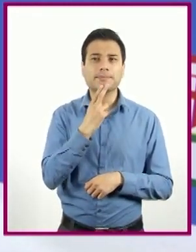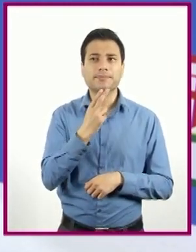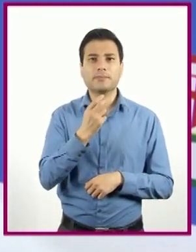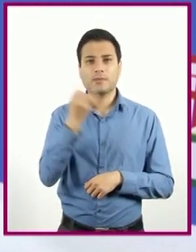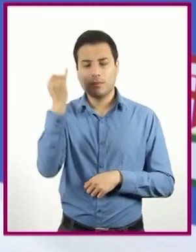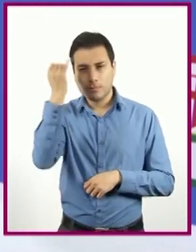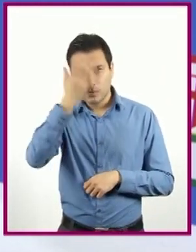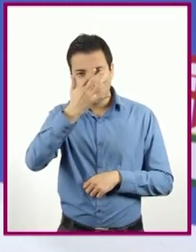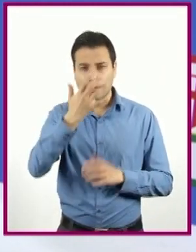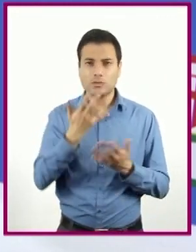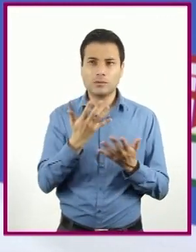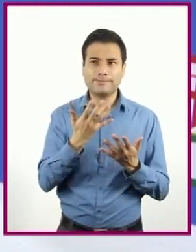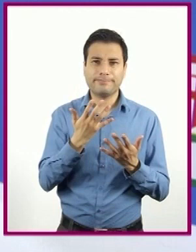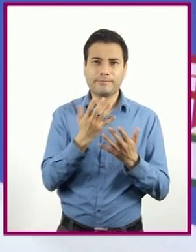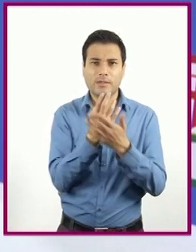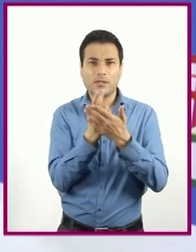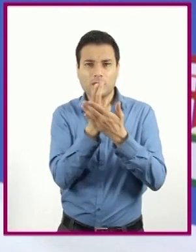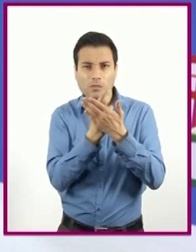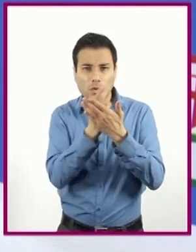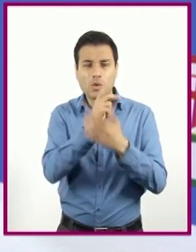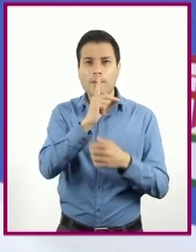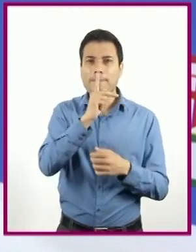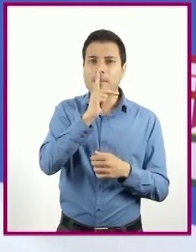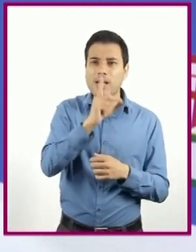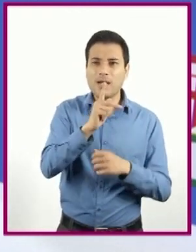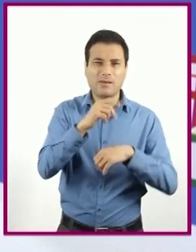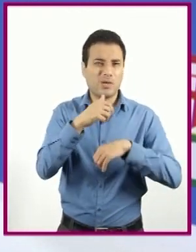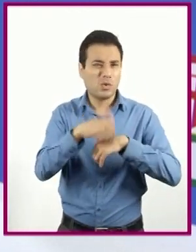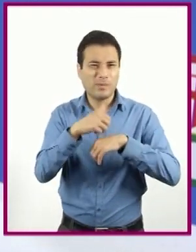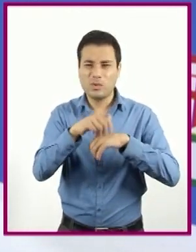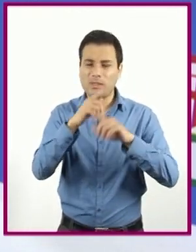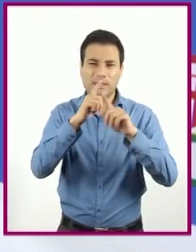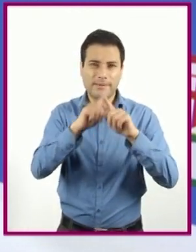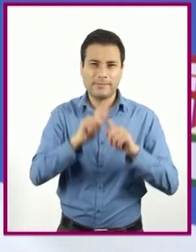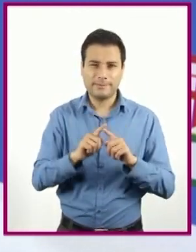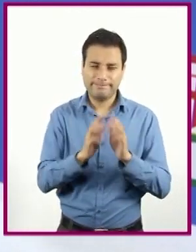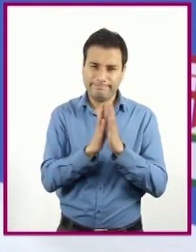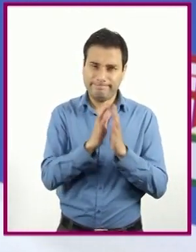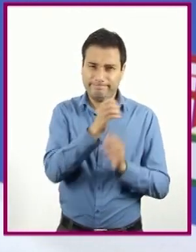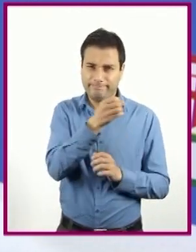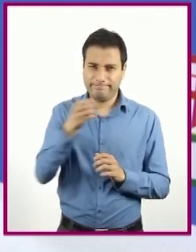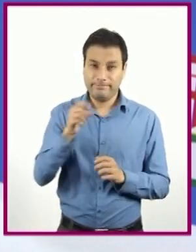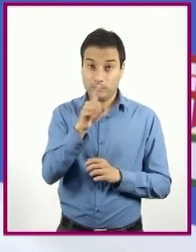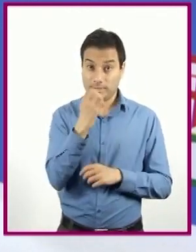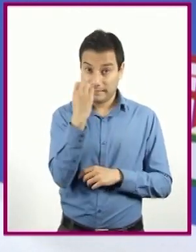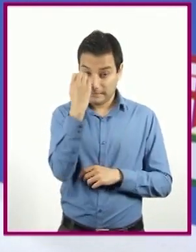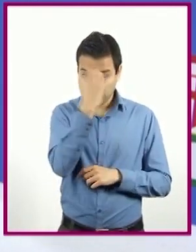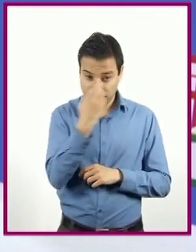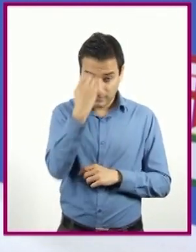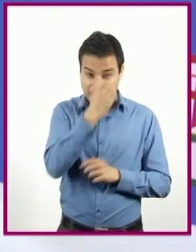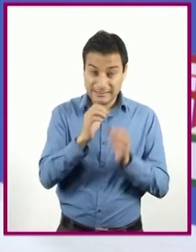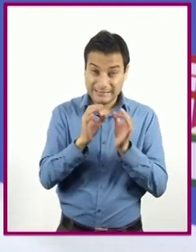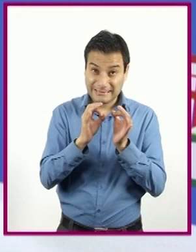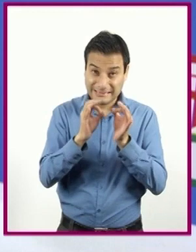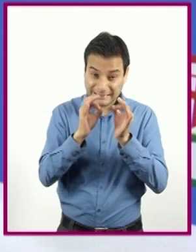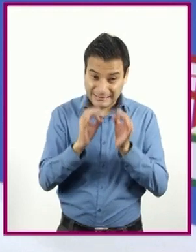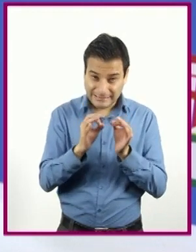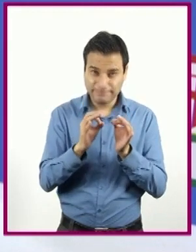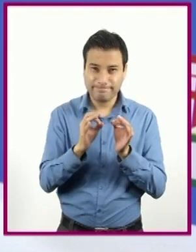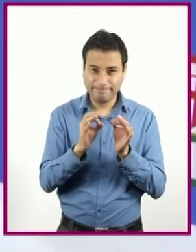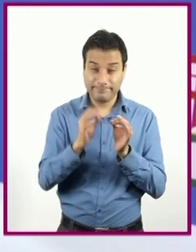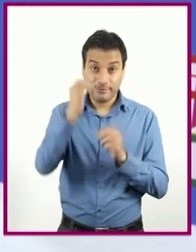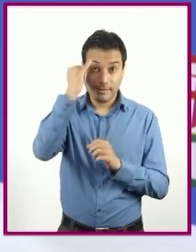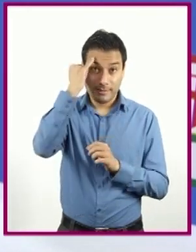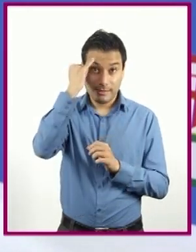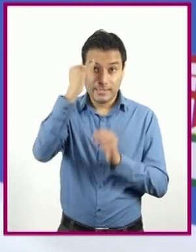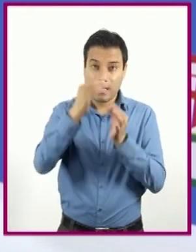manera puntual, sobre todo si son cantidades o procesos. Verifiquen la información para que puedan establecer las ideas